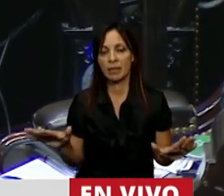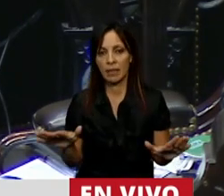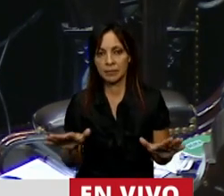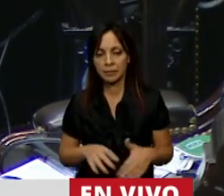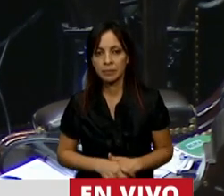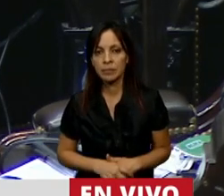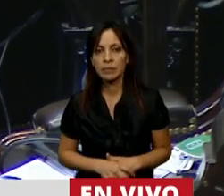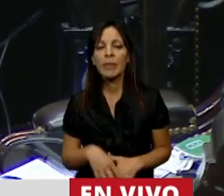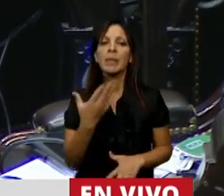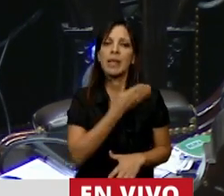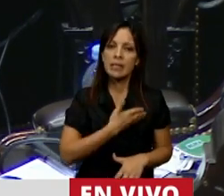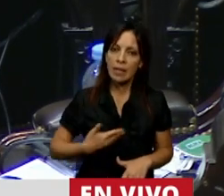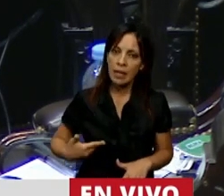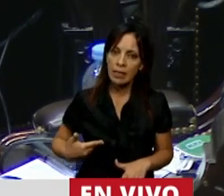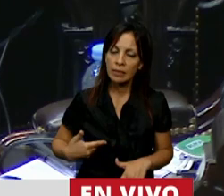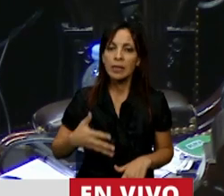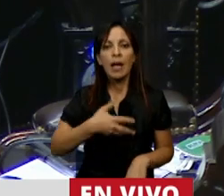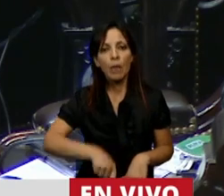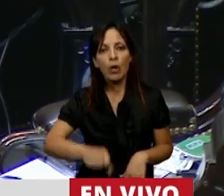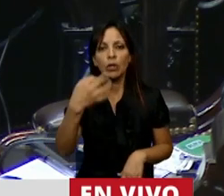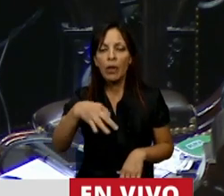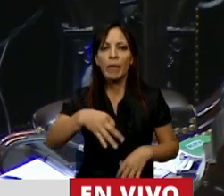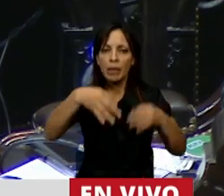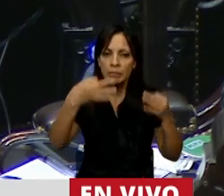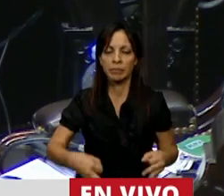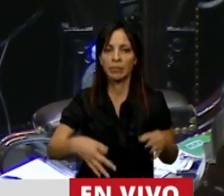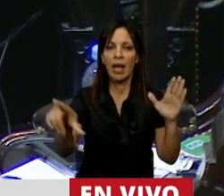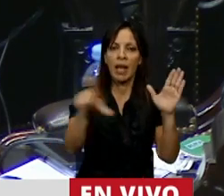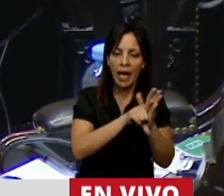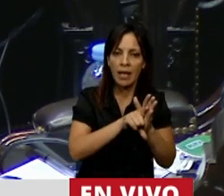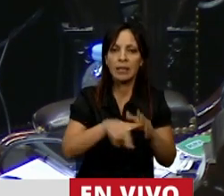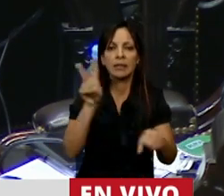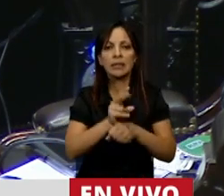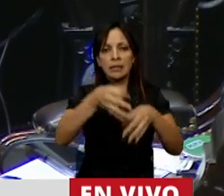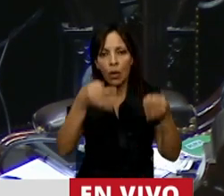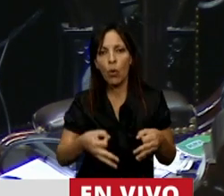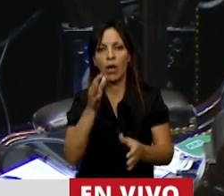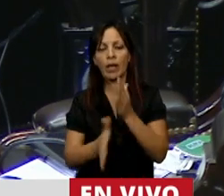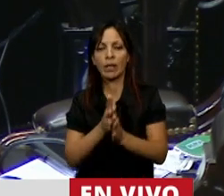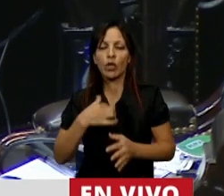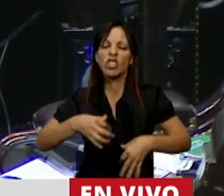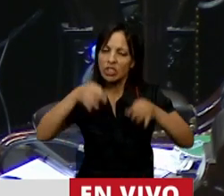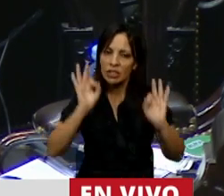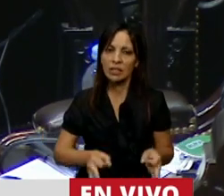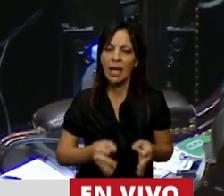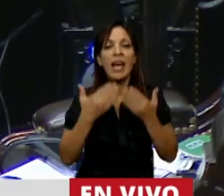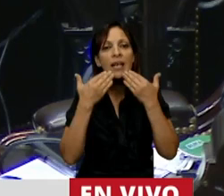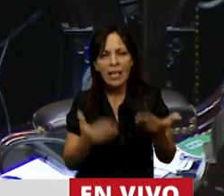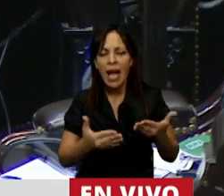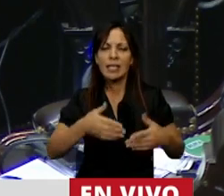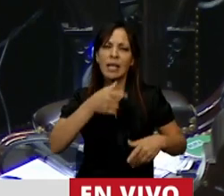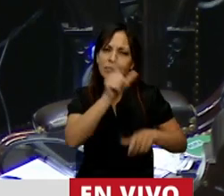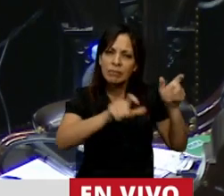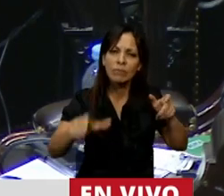clandestinidad. Señor presidente, el aborto tiene que ser legal, seguro y gratuito, y estoy convencido que gracias a la